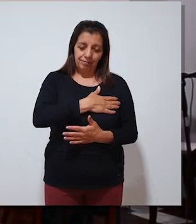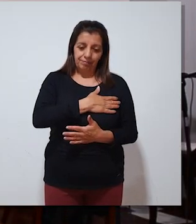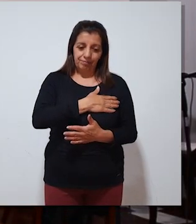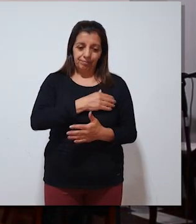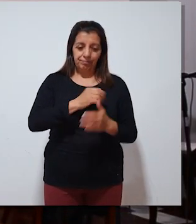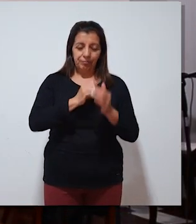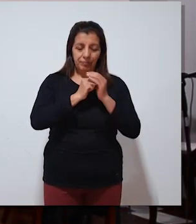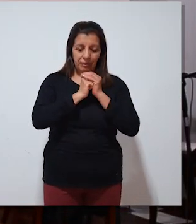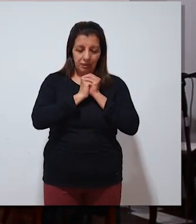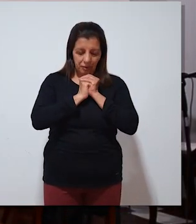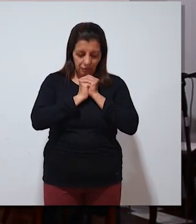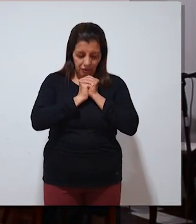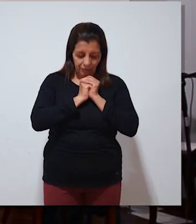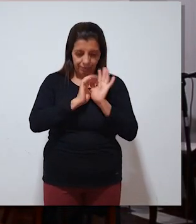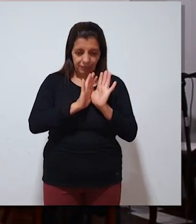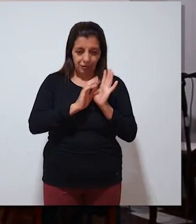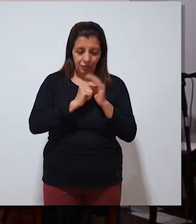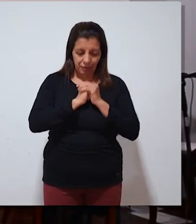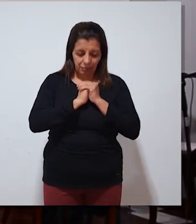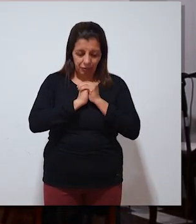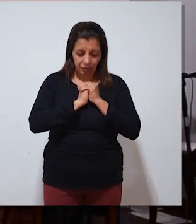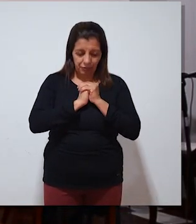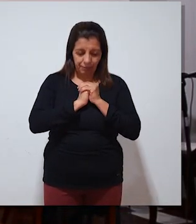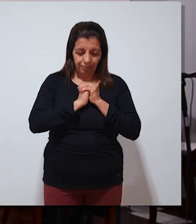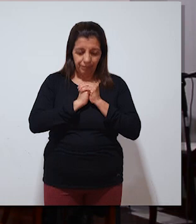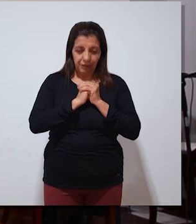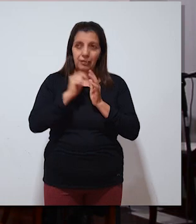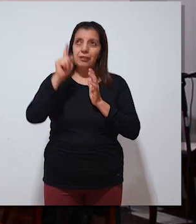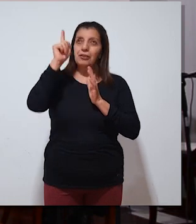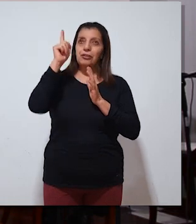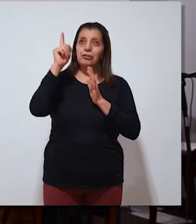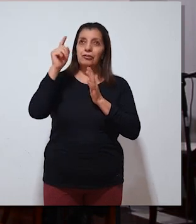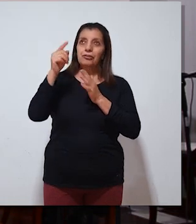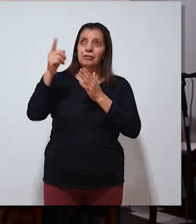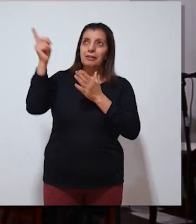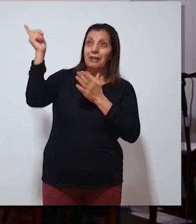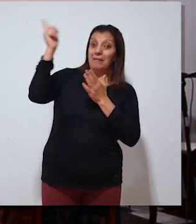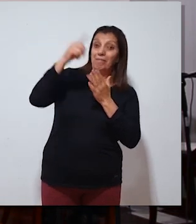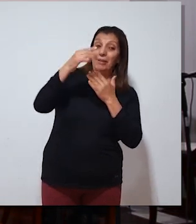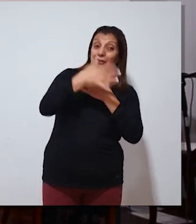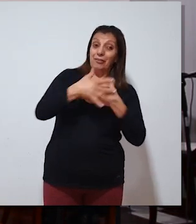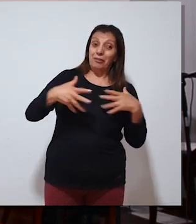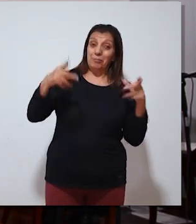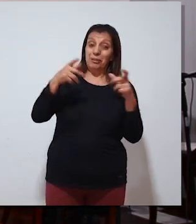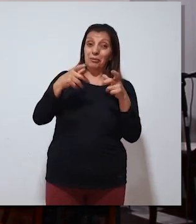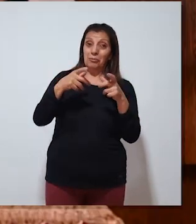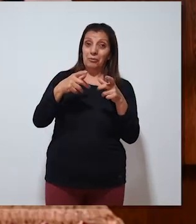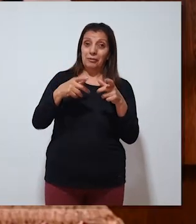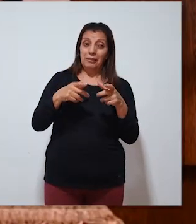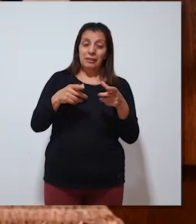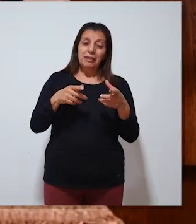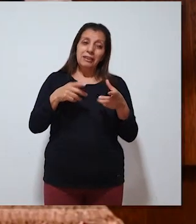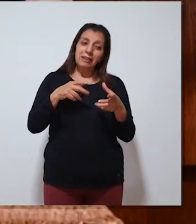Derrama, Señor, tu gracia sobre nosotros que por el anuncio del ángel